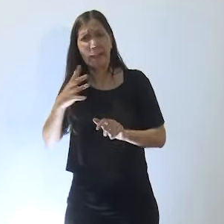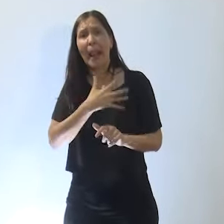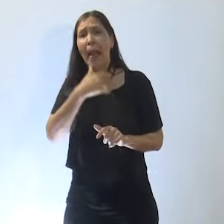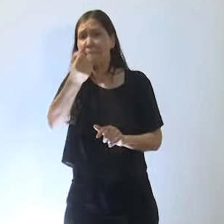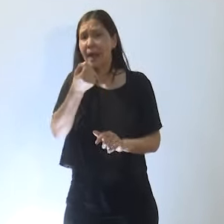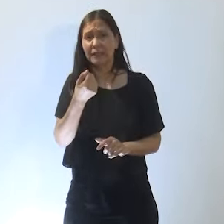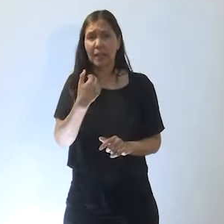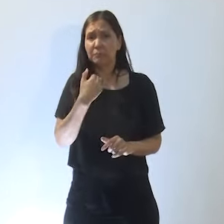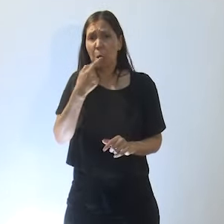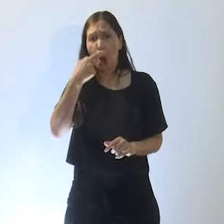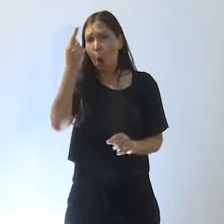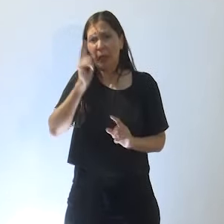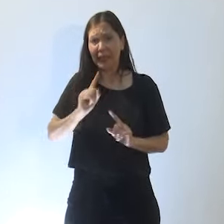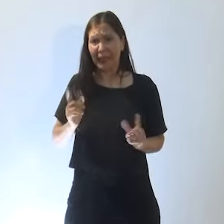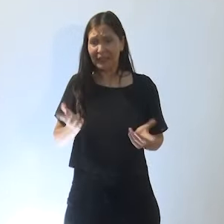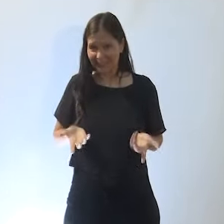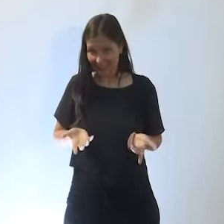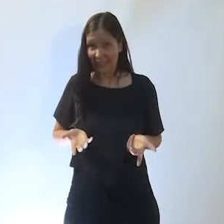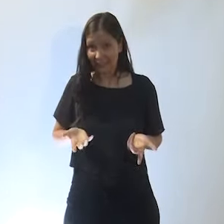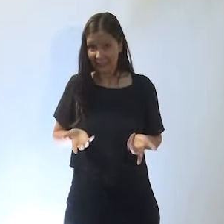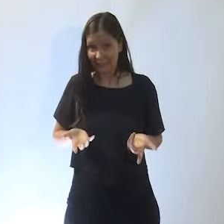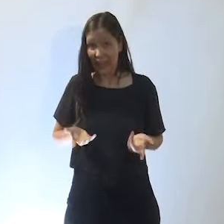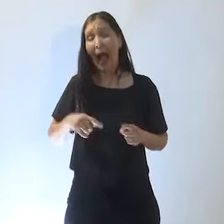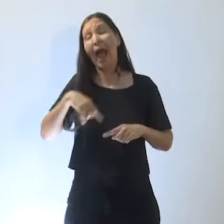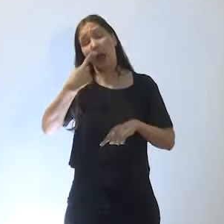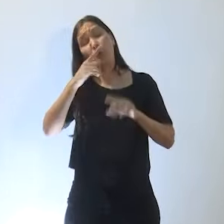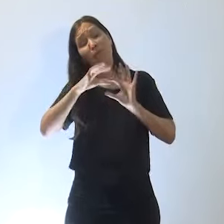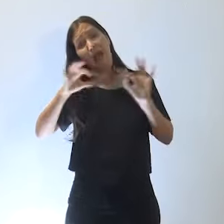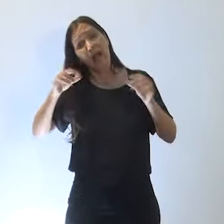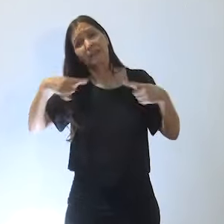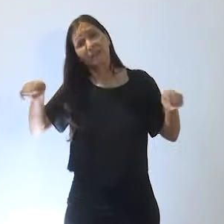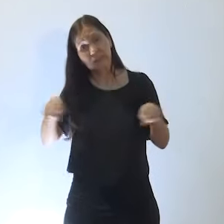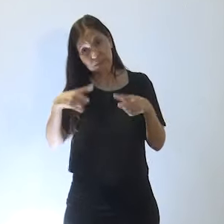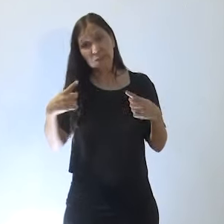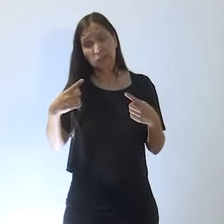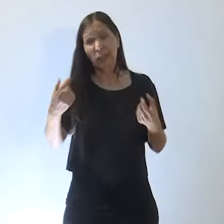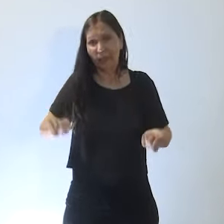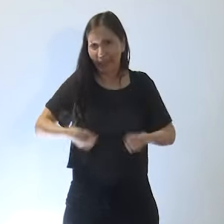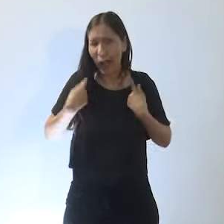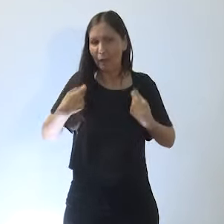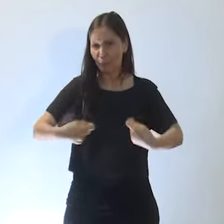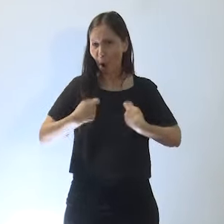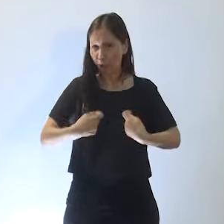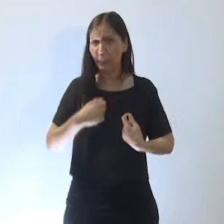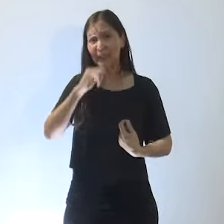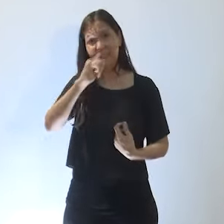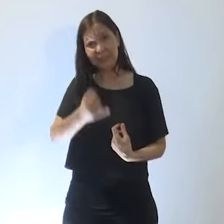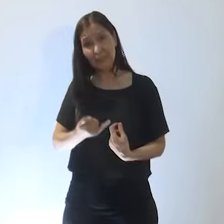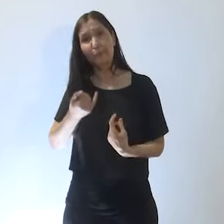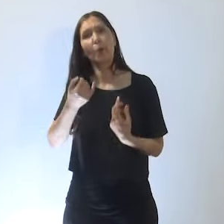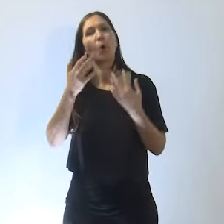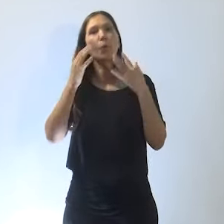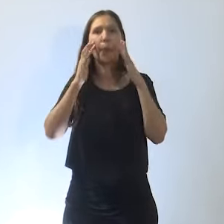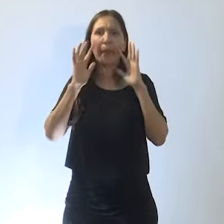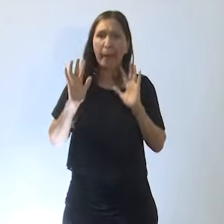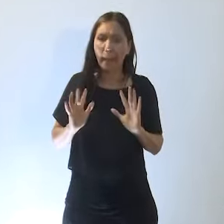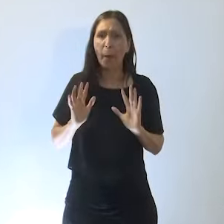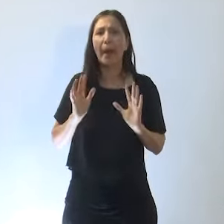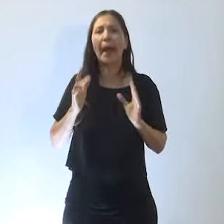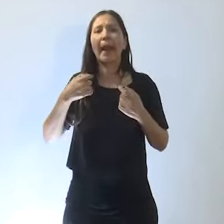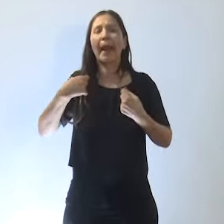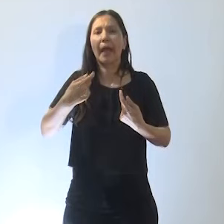Está bueno hay consignas que nos motivan que tienen una potencia retórica muy fuerte pero miramos la capacidad interpela via de esas cosas